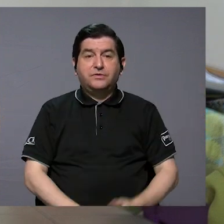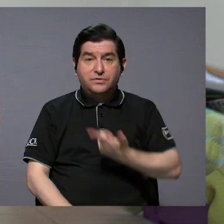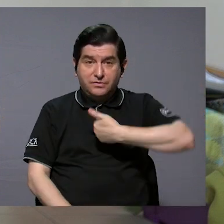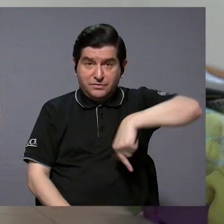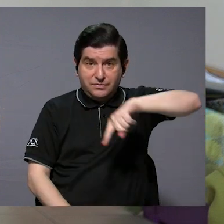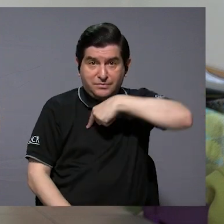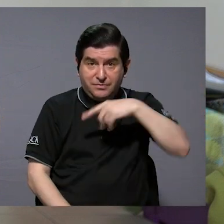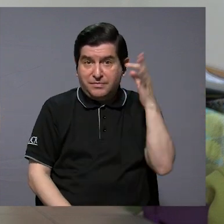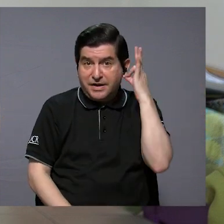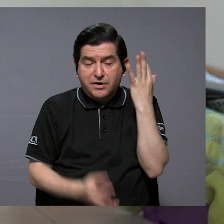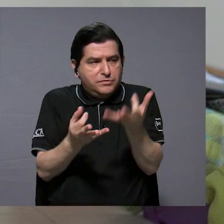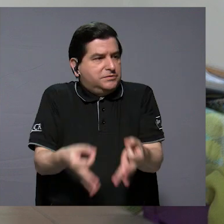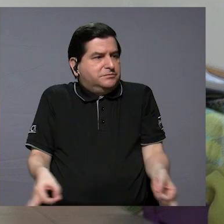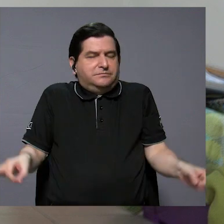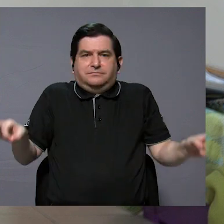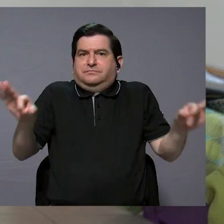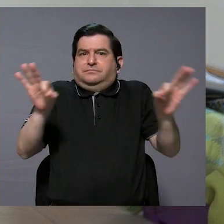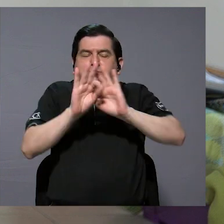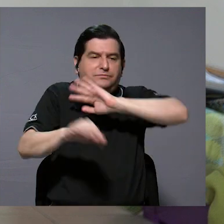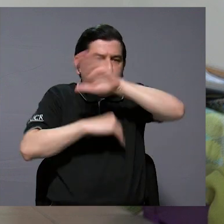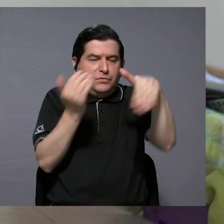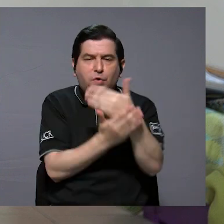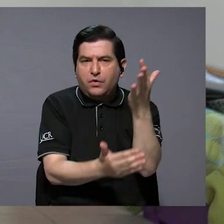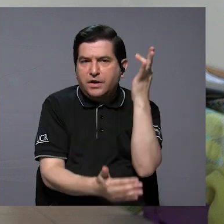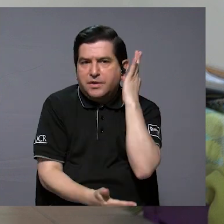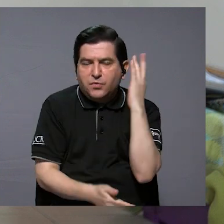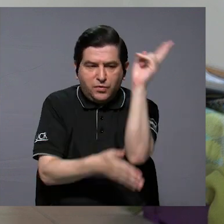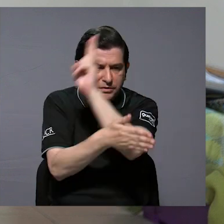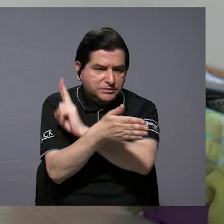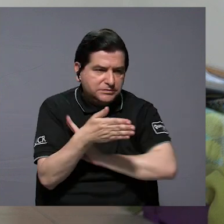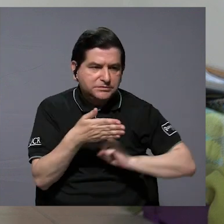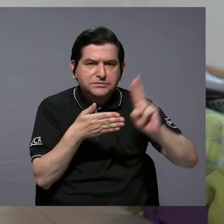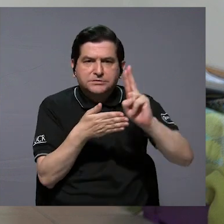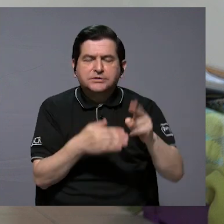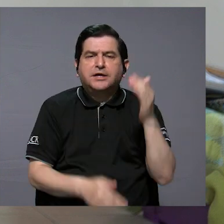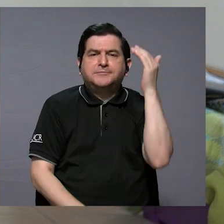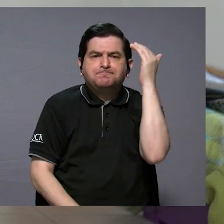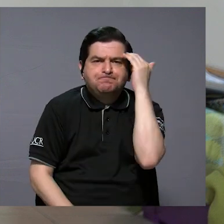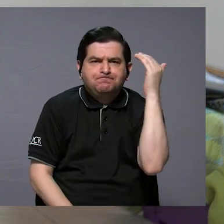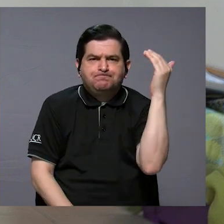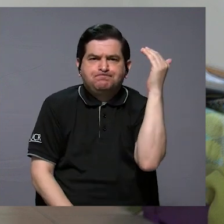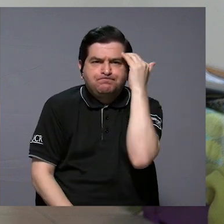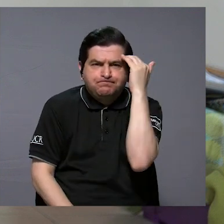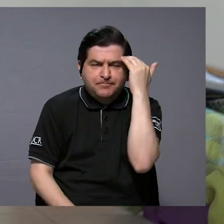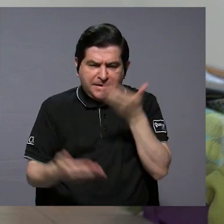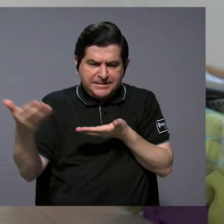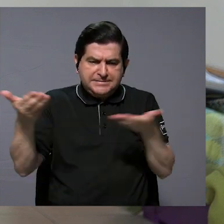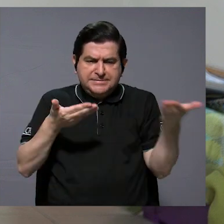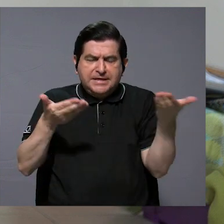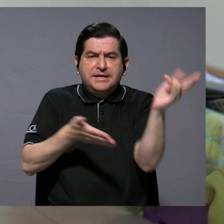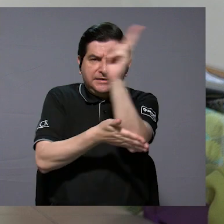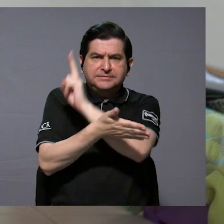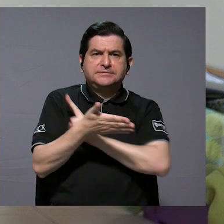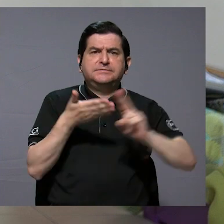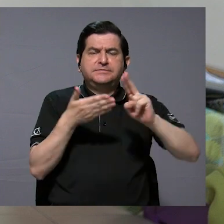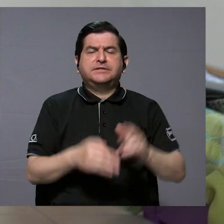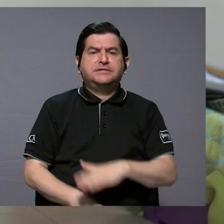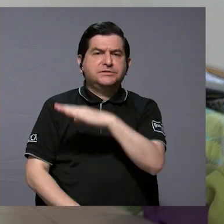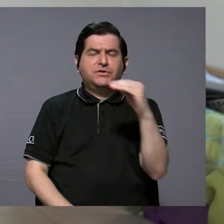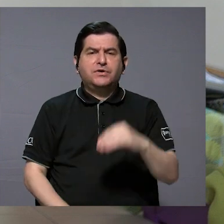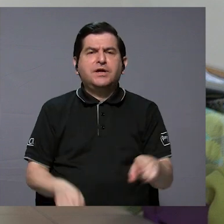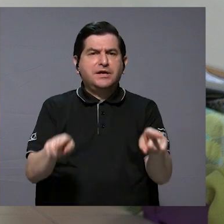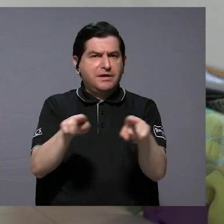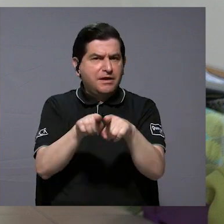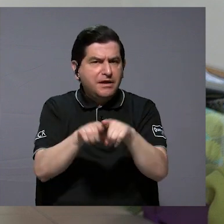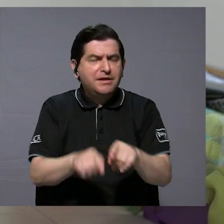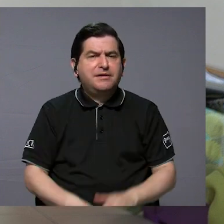universidad. Entonces, para nosotras también es importantísimo que todas las mujeres universitarias conozcan de este servicio de la